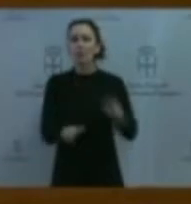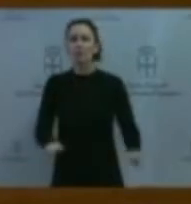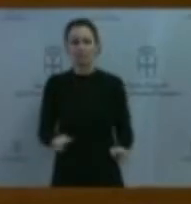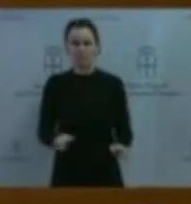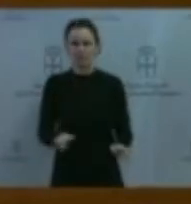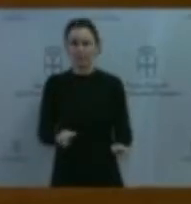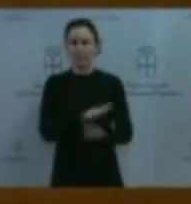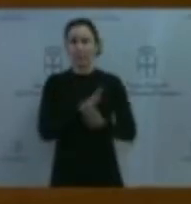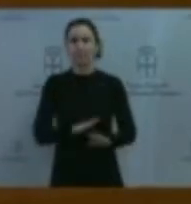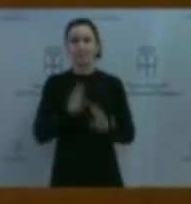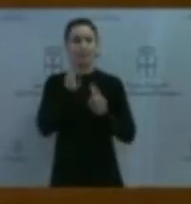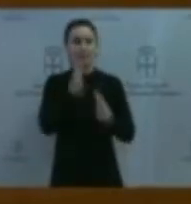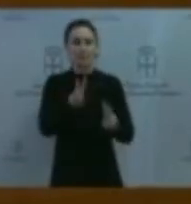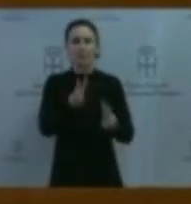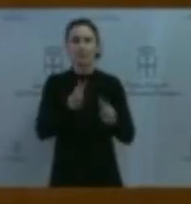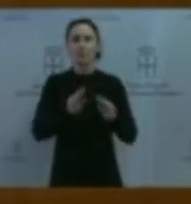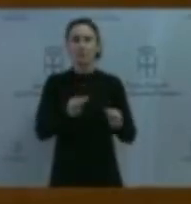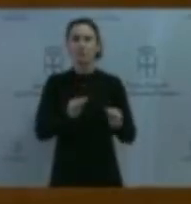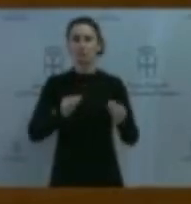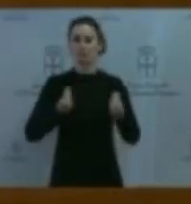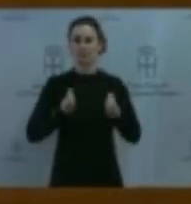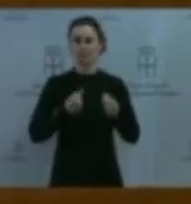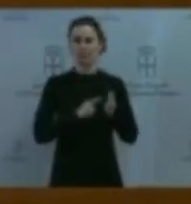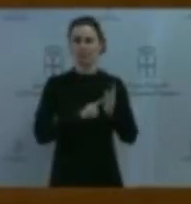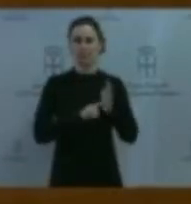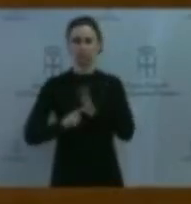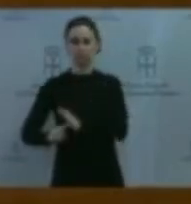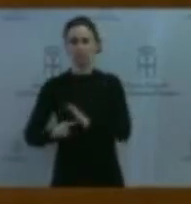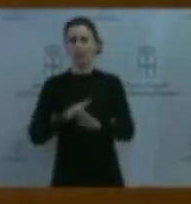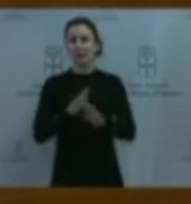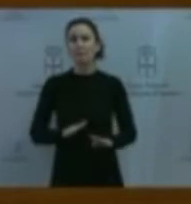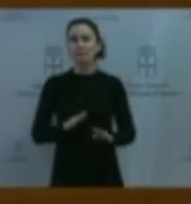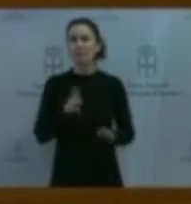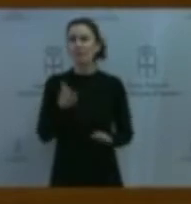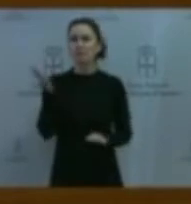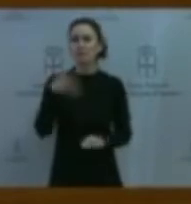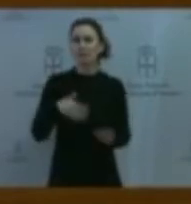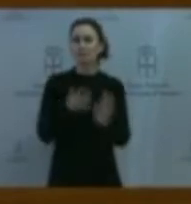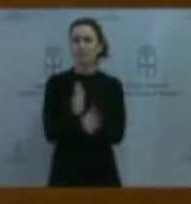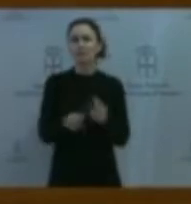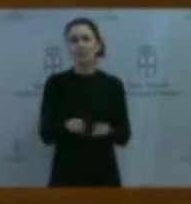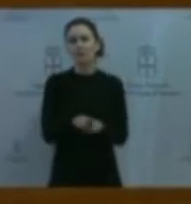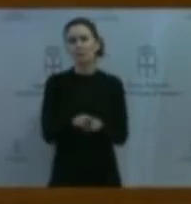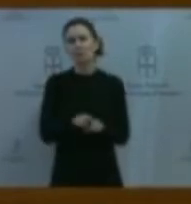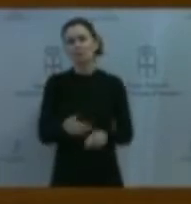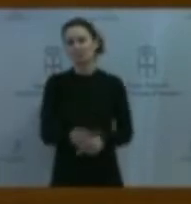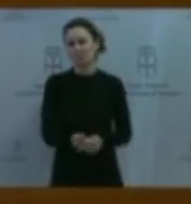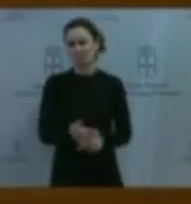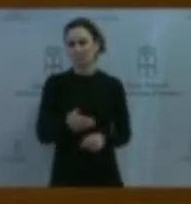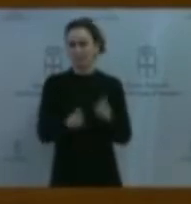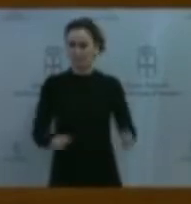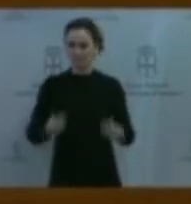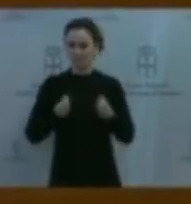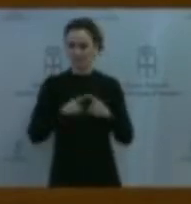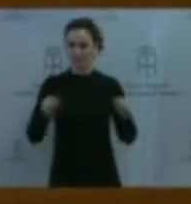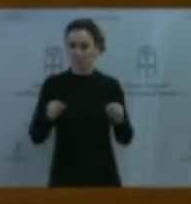de este derecho deja a los asturianos y asturianes como ciudadanos y ciudadanas de segunda. Y conquistar ese derecho no es ni